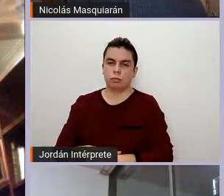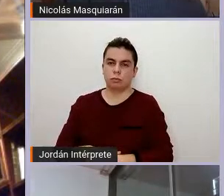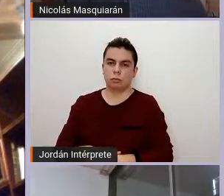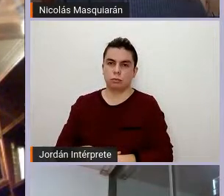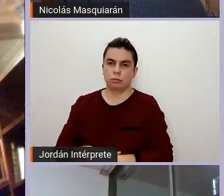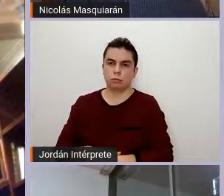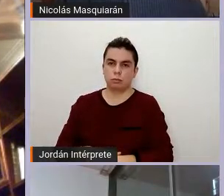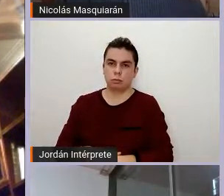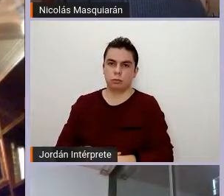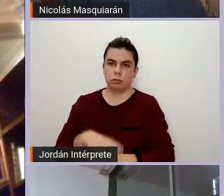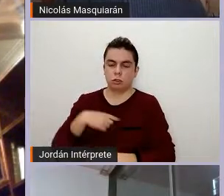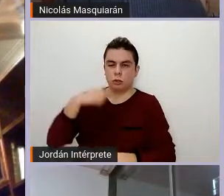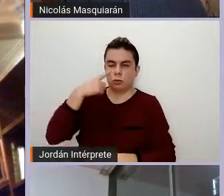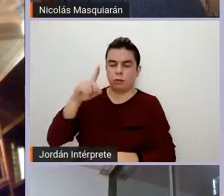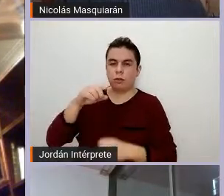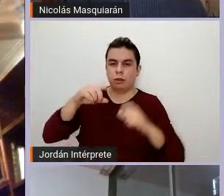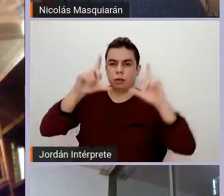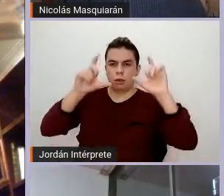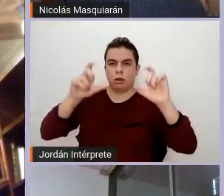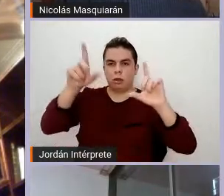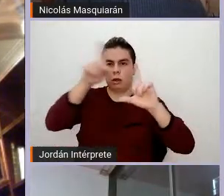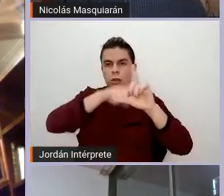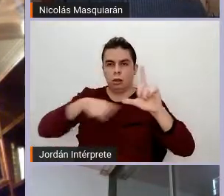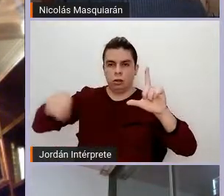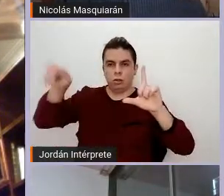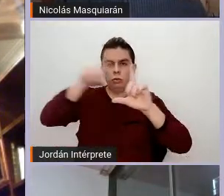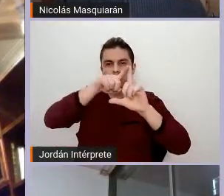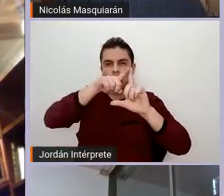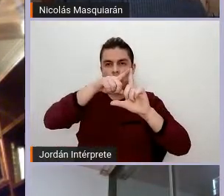reproducciones que tú mostraste de obras de Violeta Parra